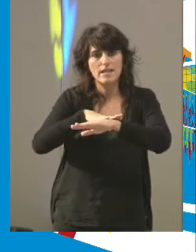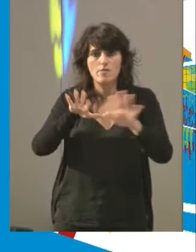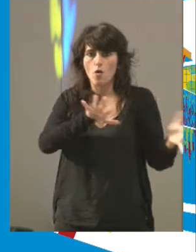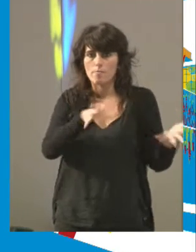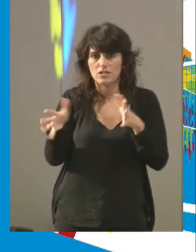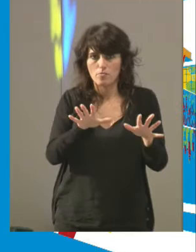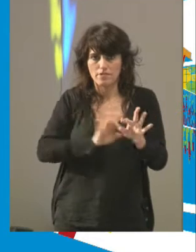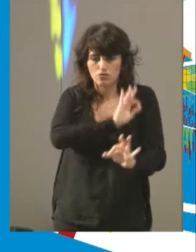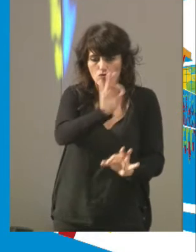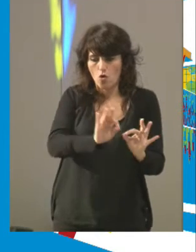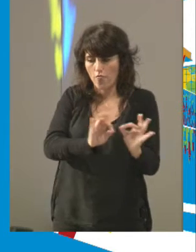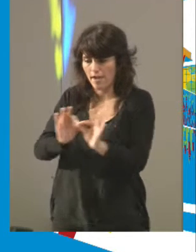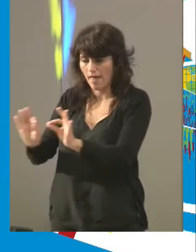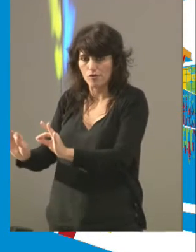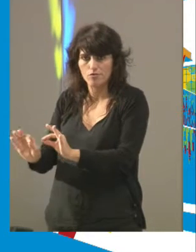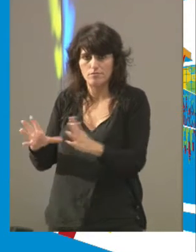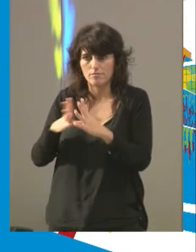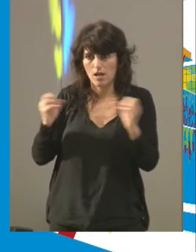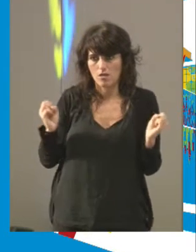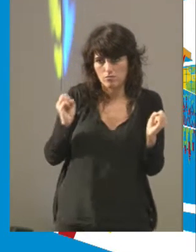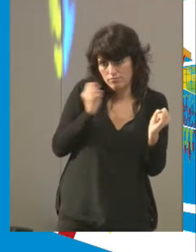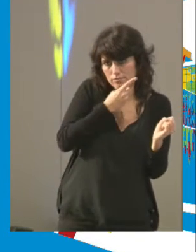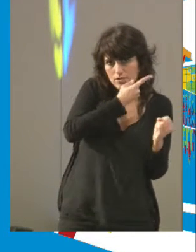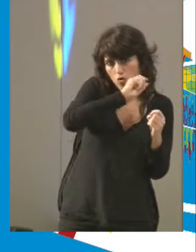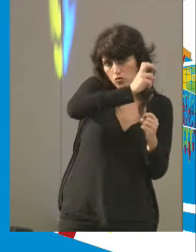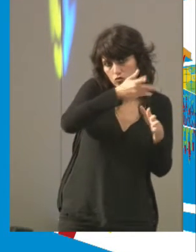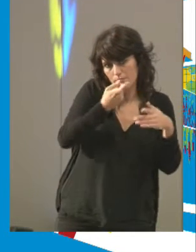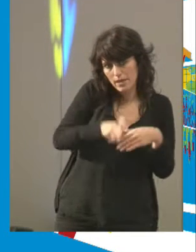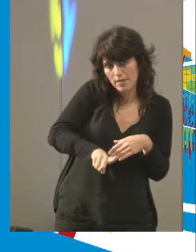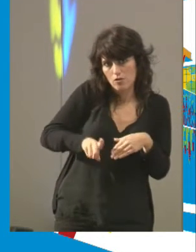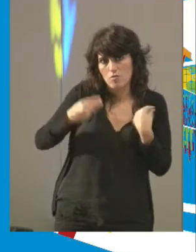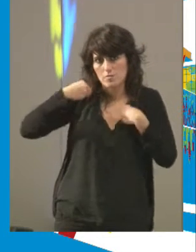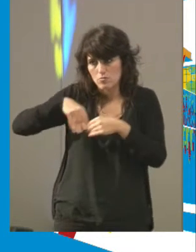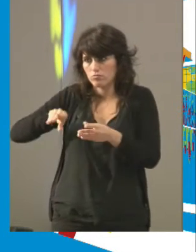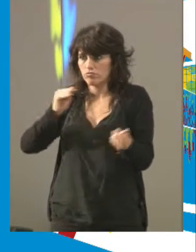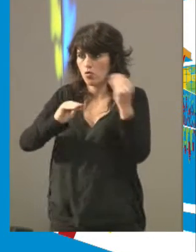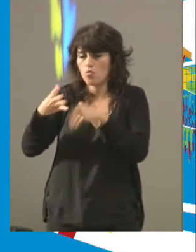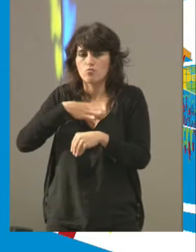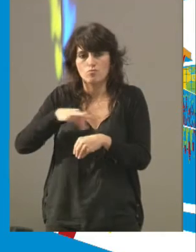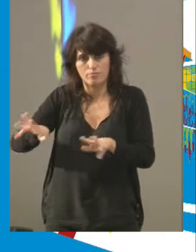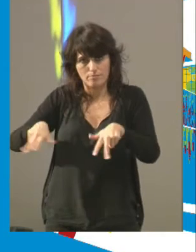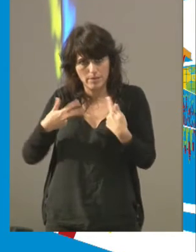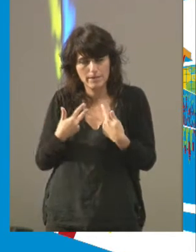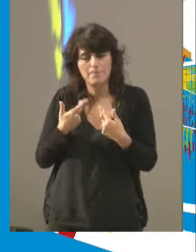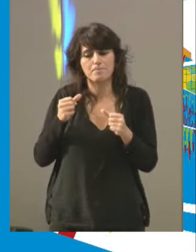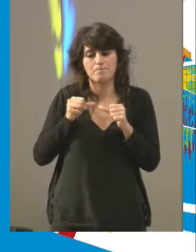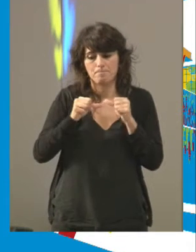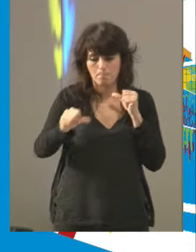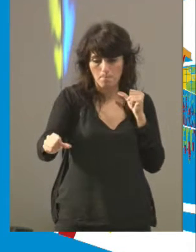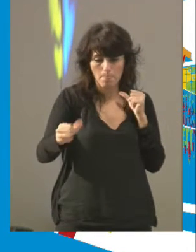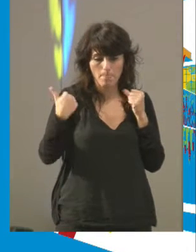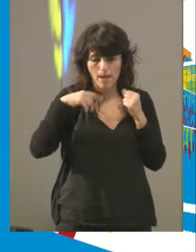menos ordenado y acorde, equiparable a otros, que nos permitiera desplegar toda esta circunstancia. A raíz de eso,